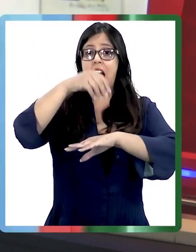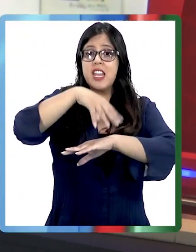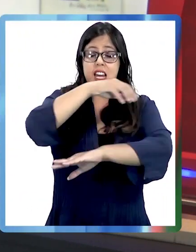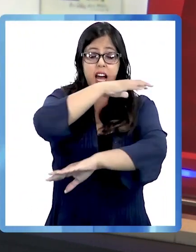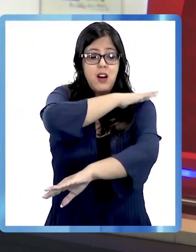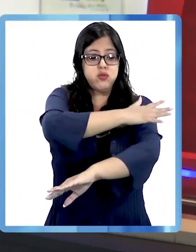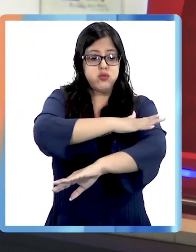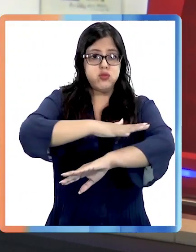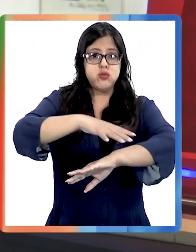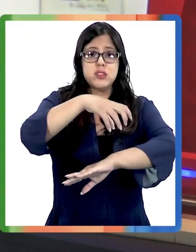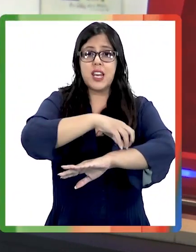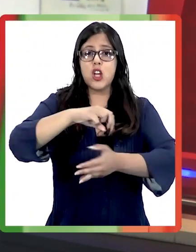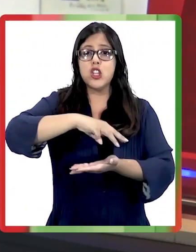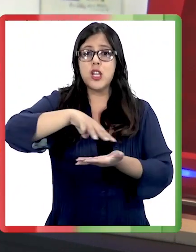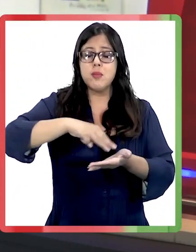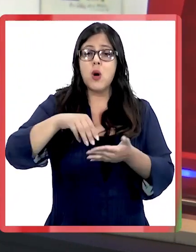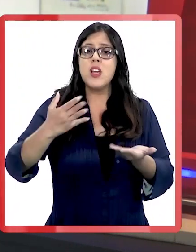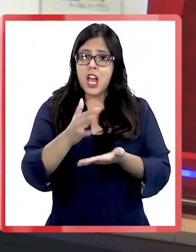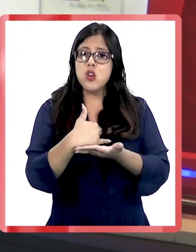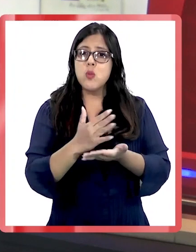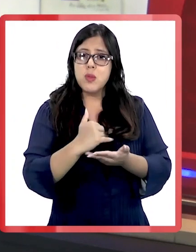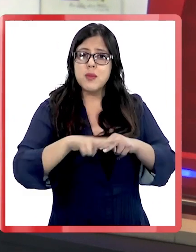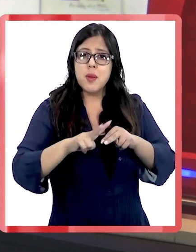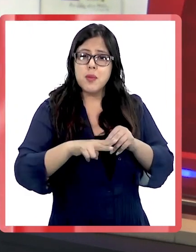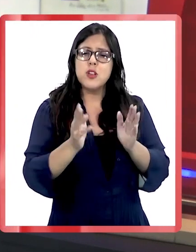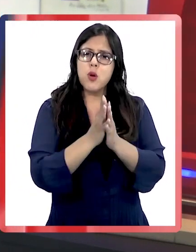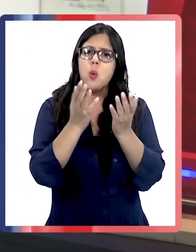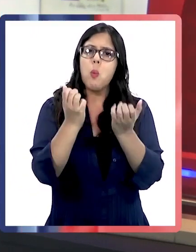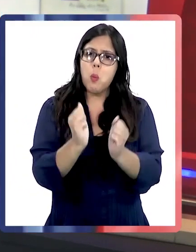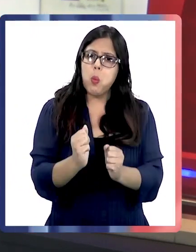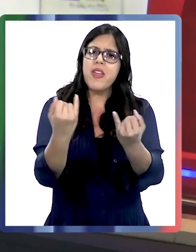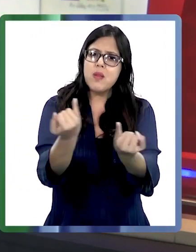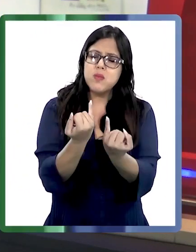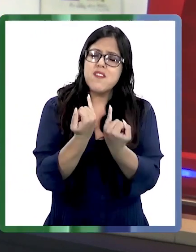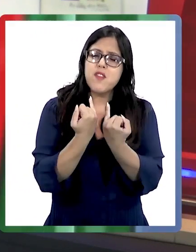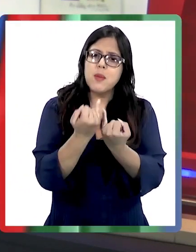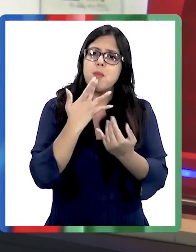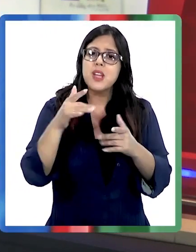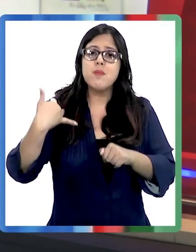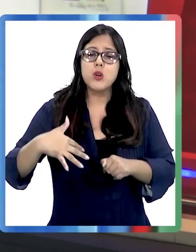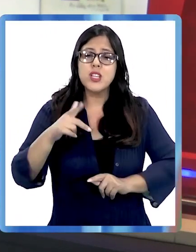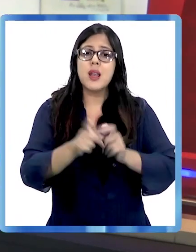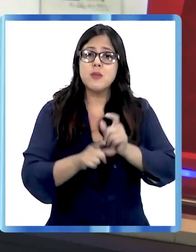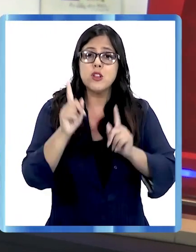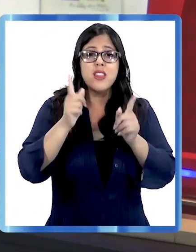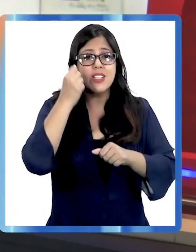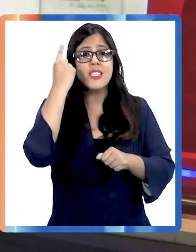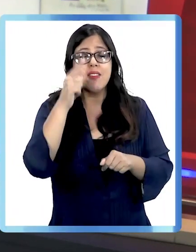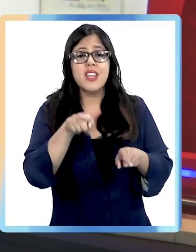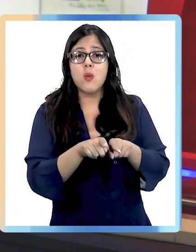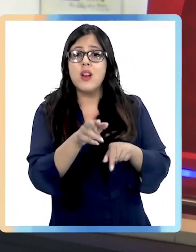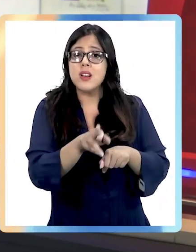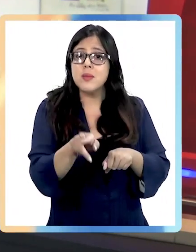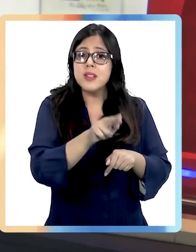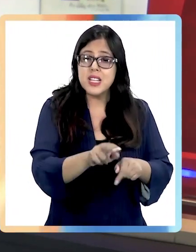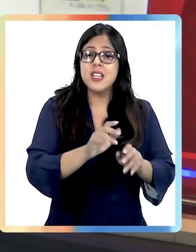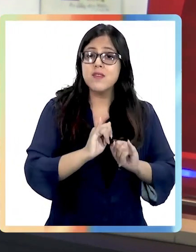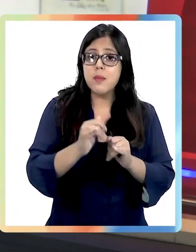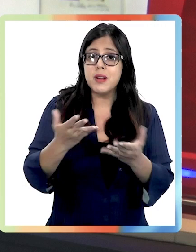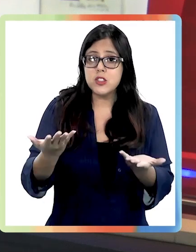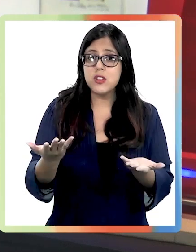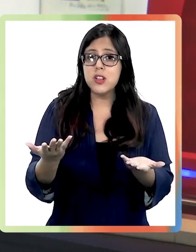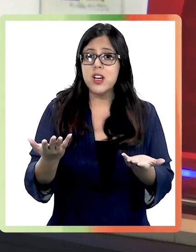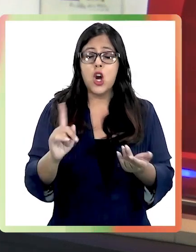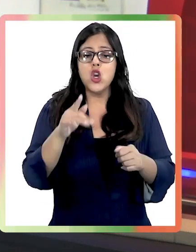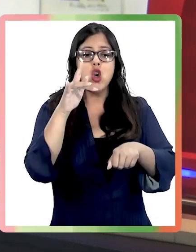desde Arica hasta el Maule, y hay un plan de preparación que me gustaría que pudiese compartir con nosotros, porque aquí es muy importante, la gente tiene que saber y hay que insistir en ese mensaje, y